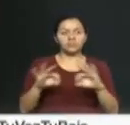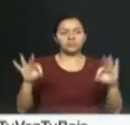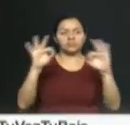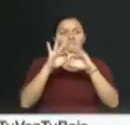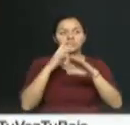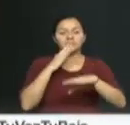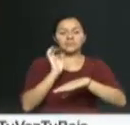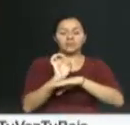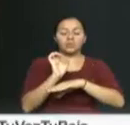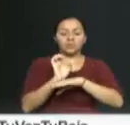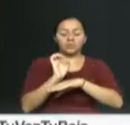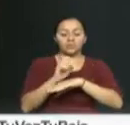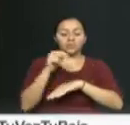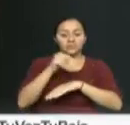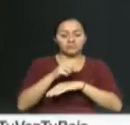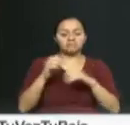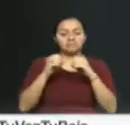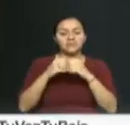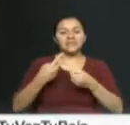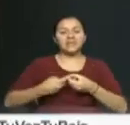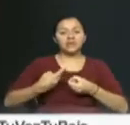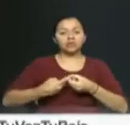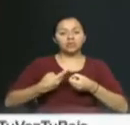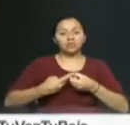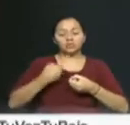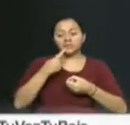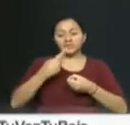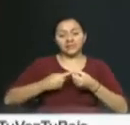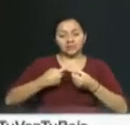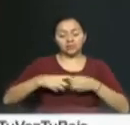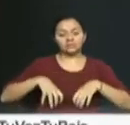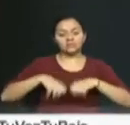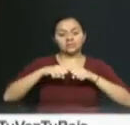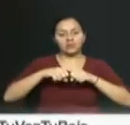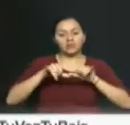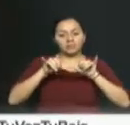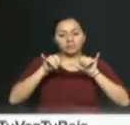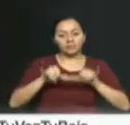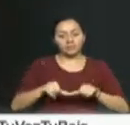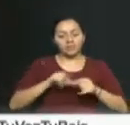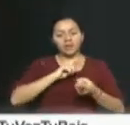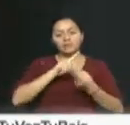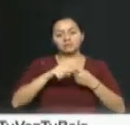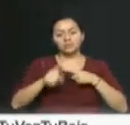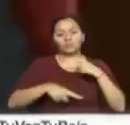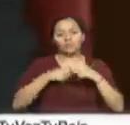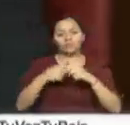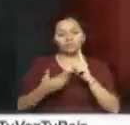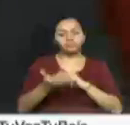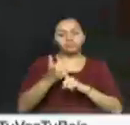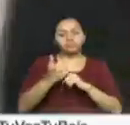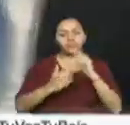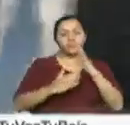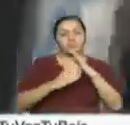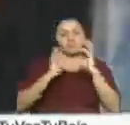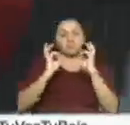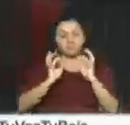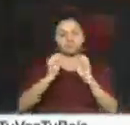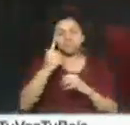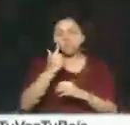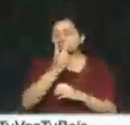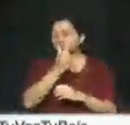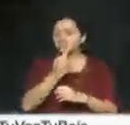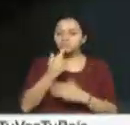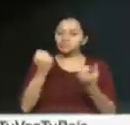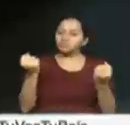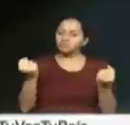Ecuador, Quito en forma particular, sea la sede permanente hasta que la paz se consiga, presidente. Santos se congratuló del